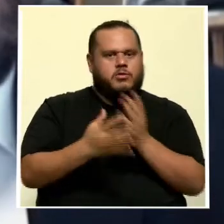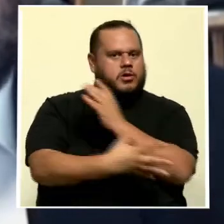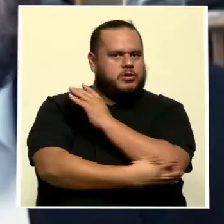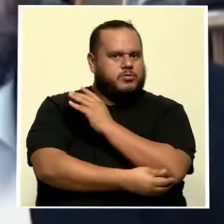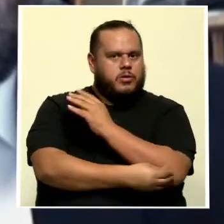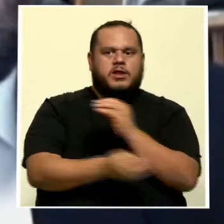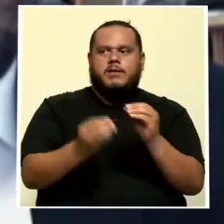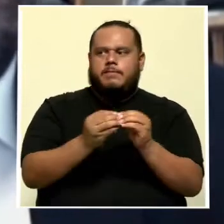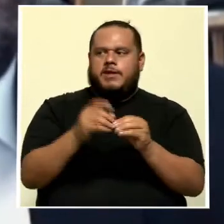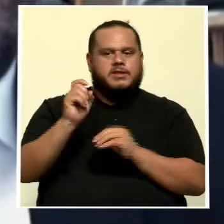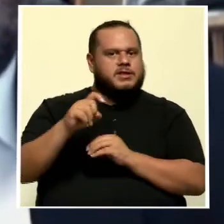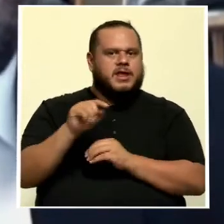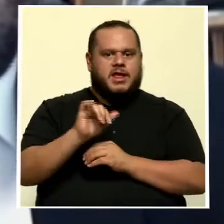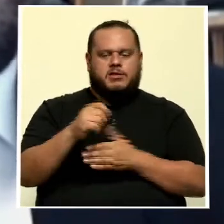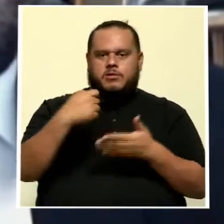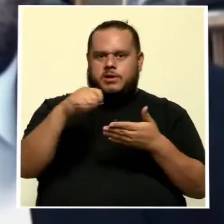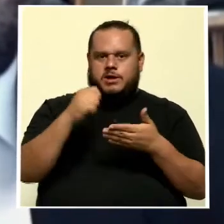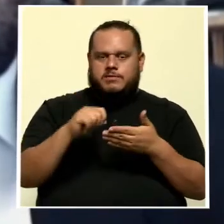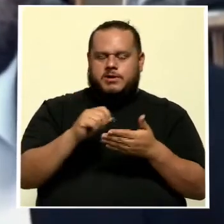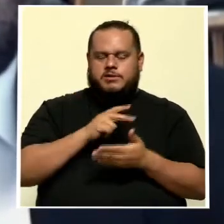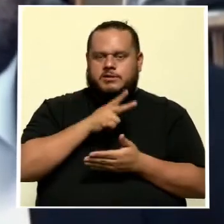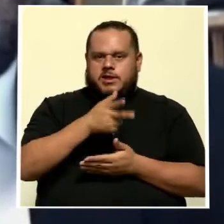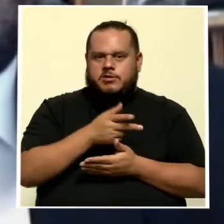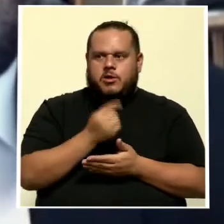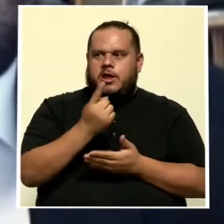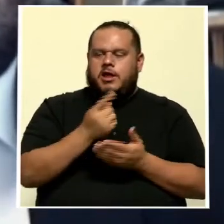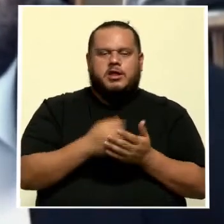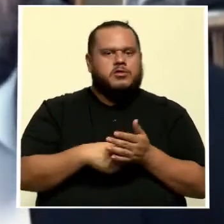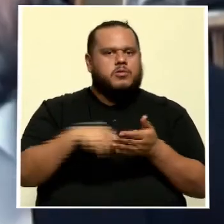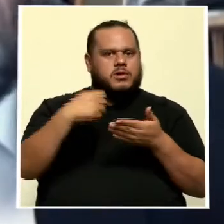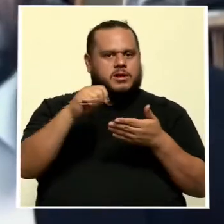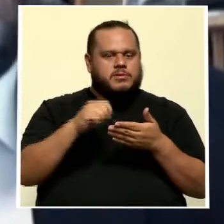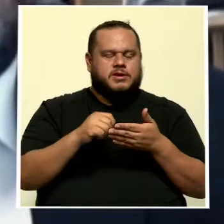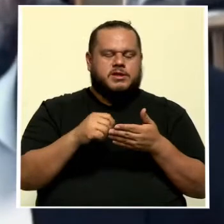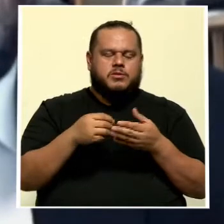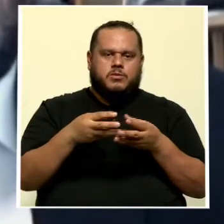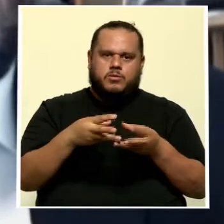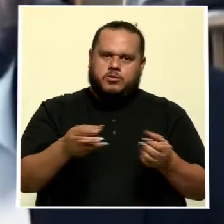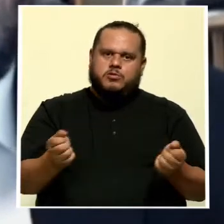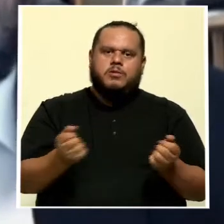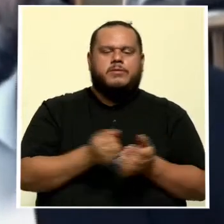necesitados, eso, calificarlo de asco es más bien un calificativo muy suave.